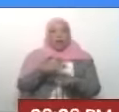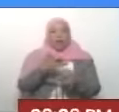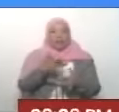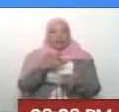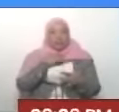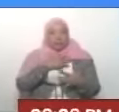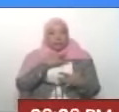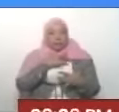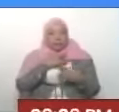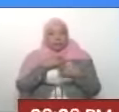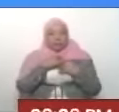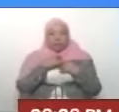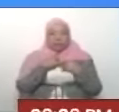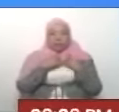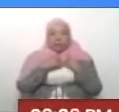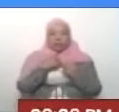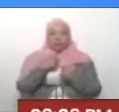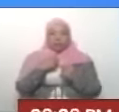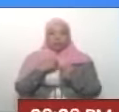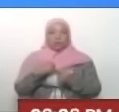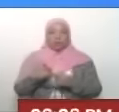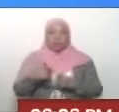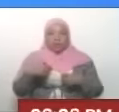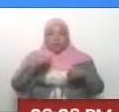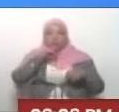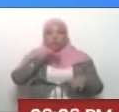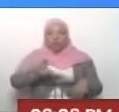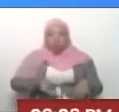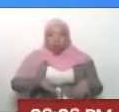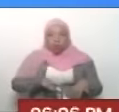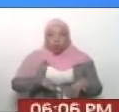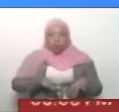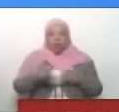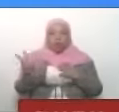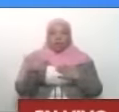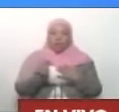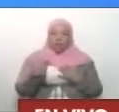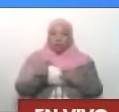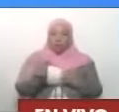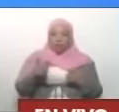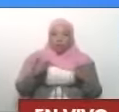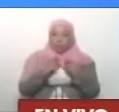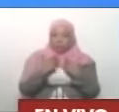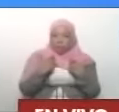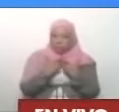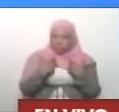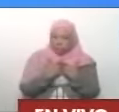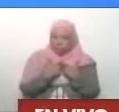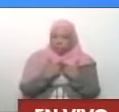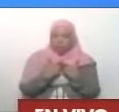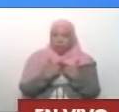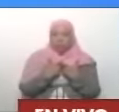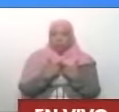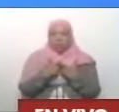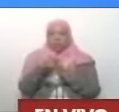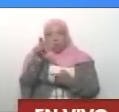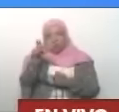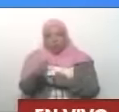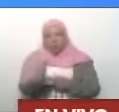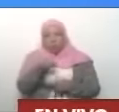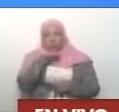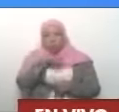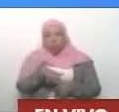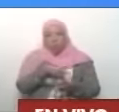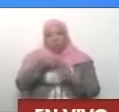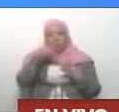en la comunidad de historiadores e historiadoras de Venezuela, pero es importante y lo quise traer en este